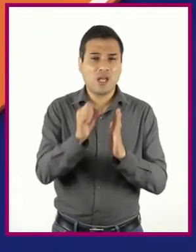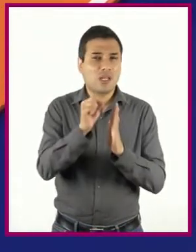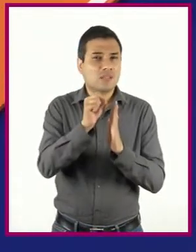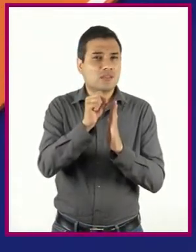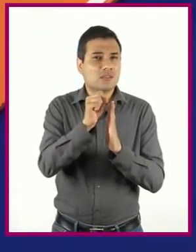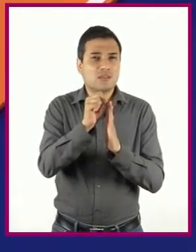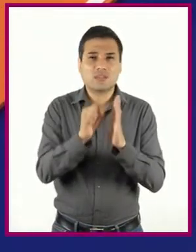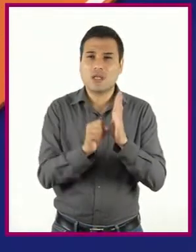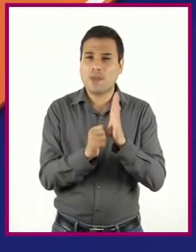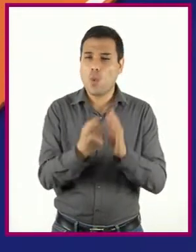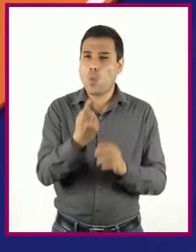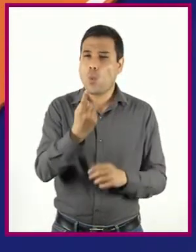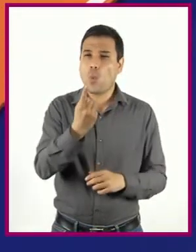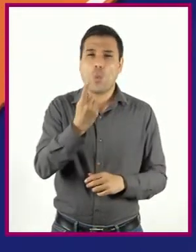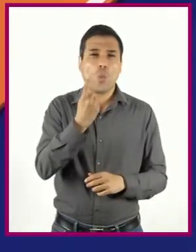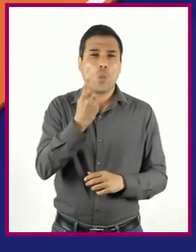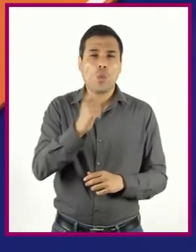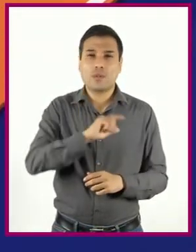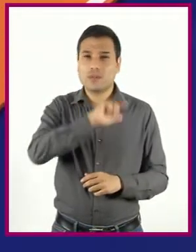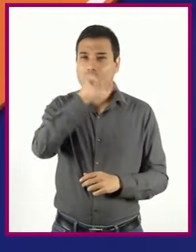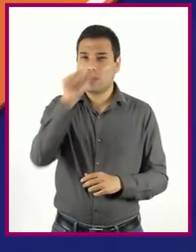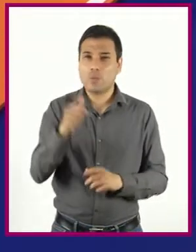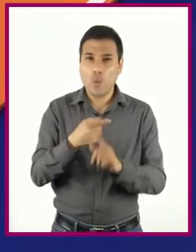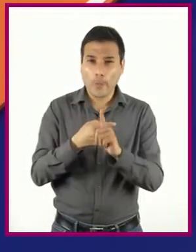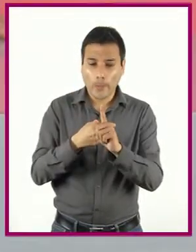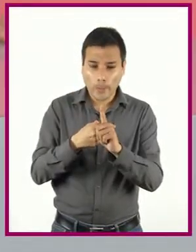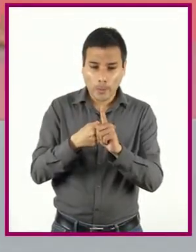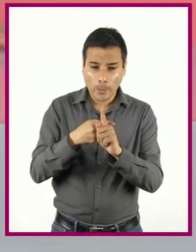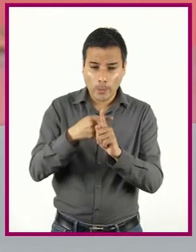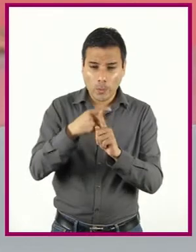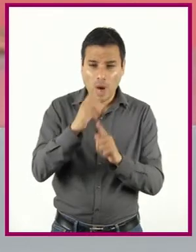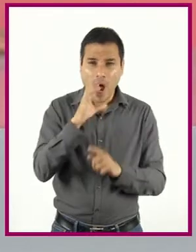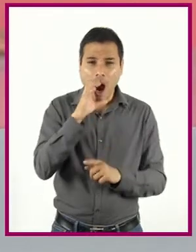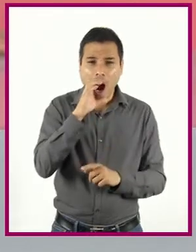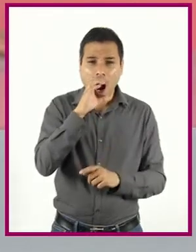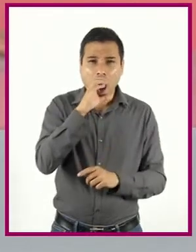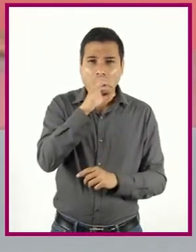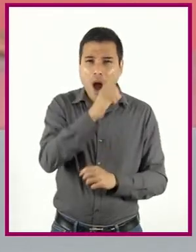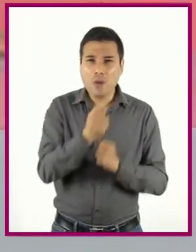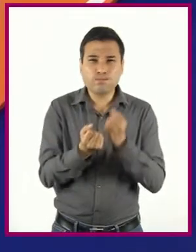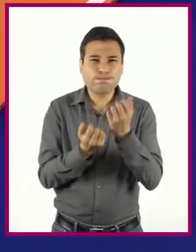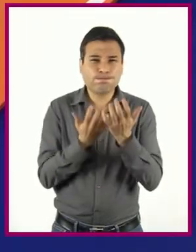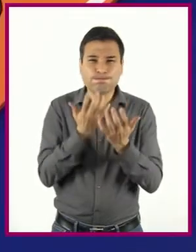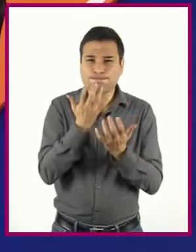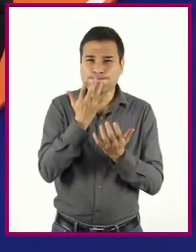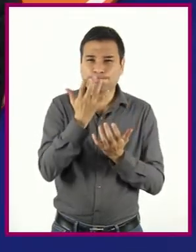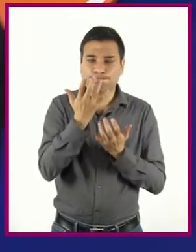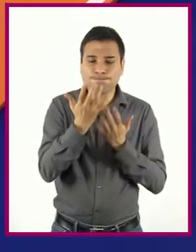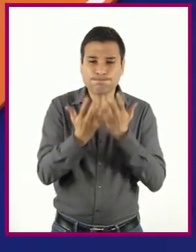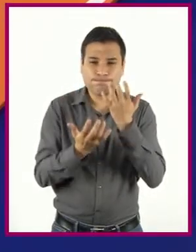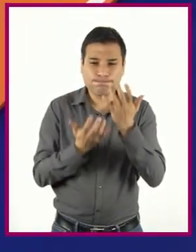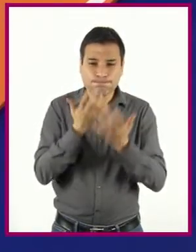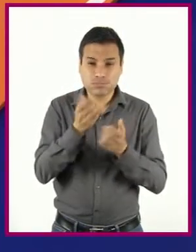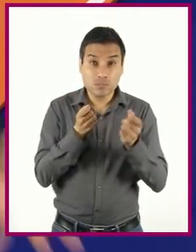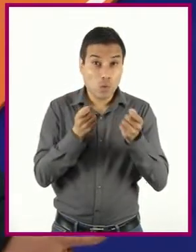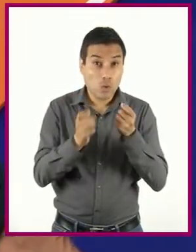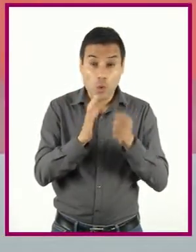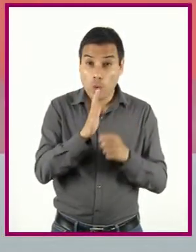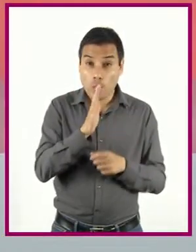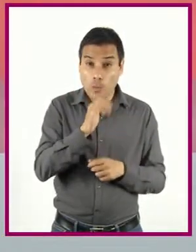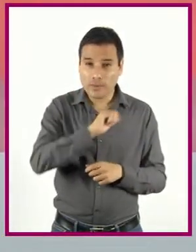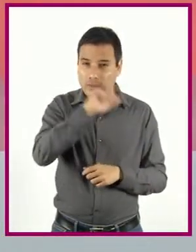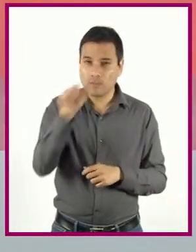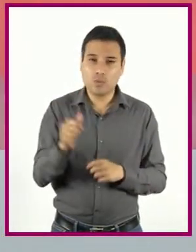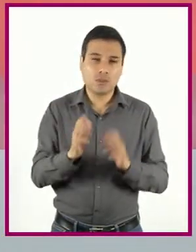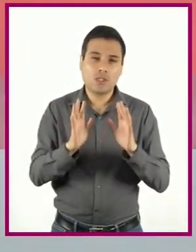que llegó súbitamente a su temperatura de ebullición. Y por no controlar una variable, todo se